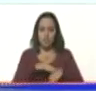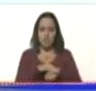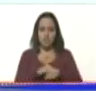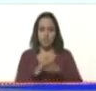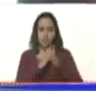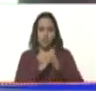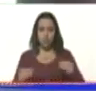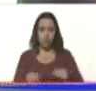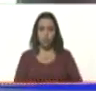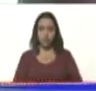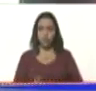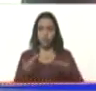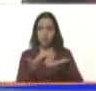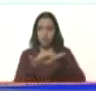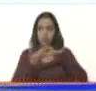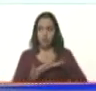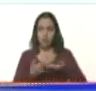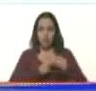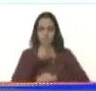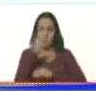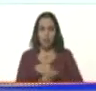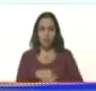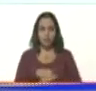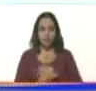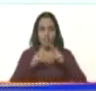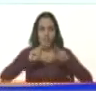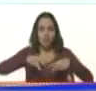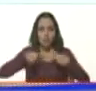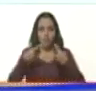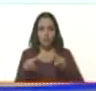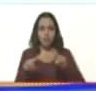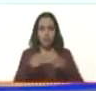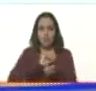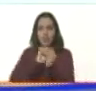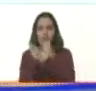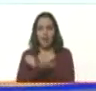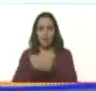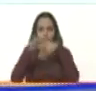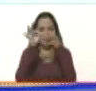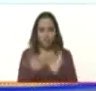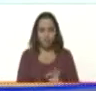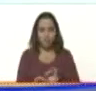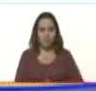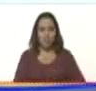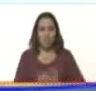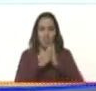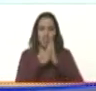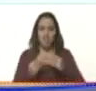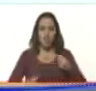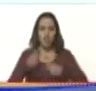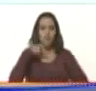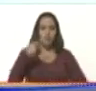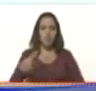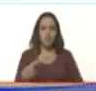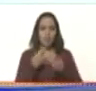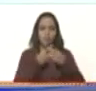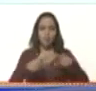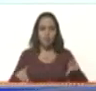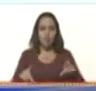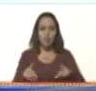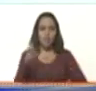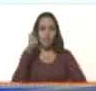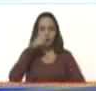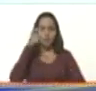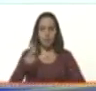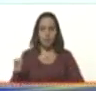ministras me presenten un plan de renovación, de cambio y rectificación de todas las políticas públicas del